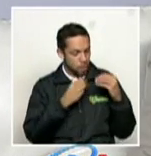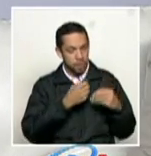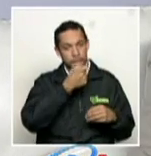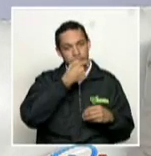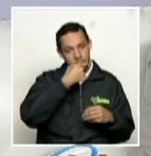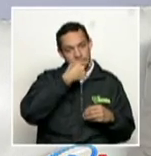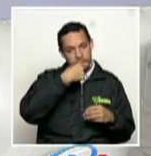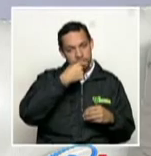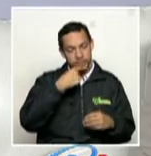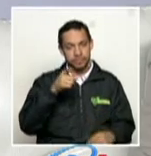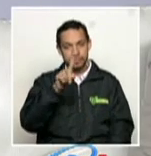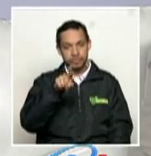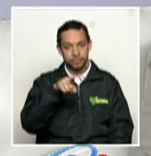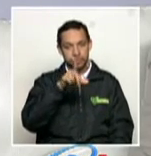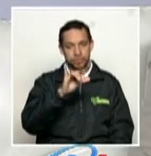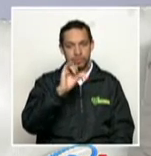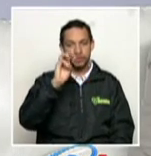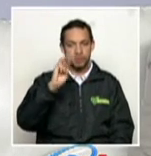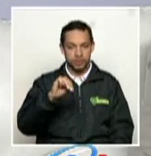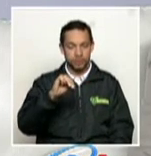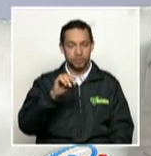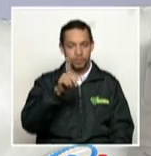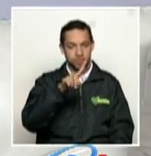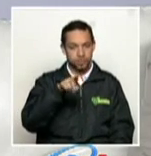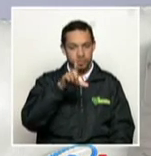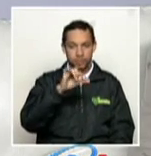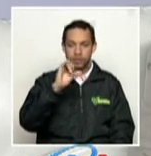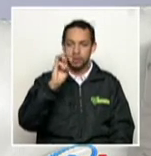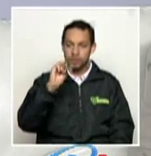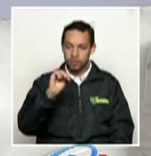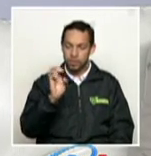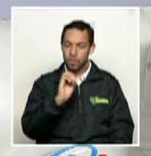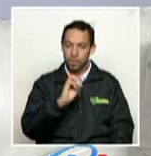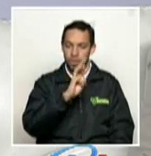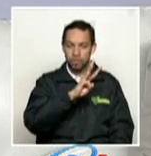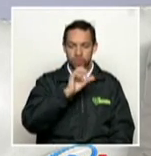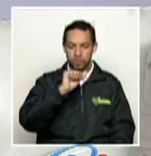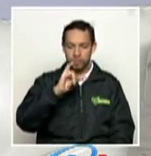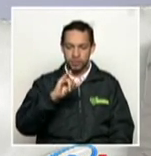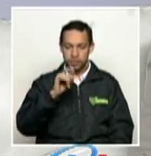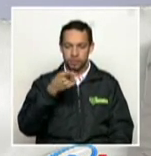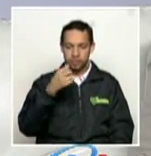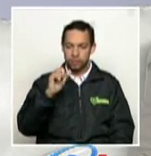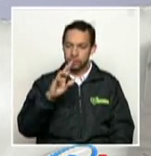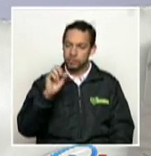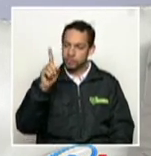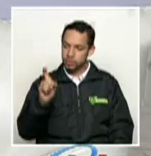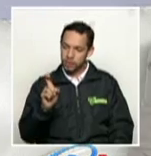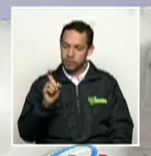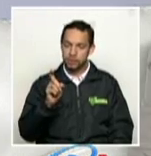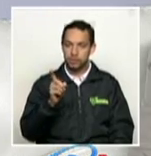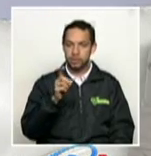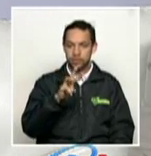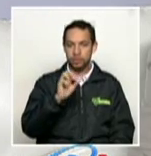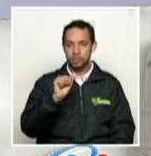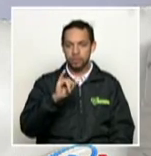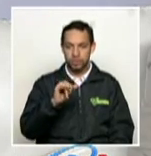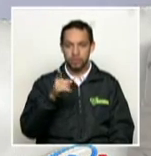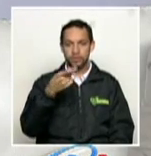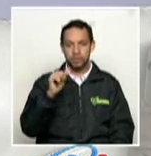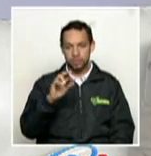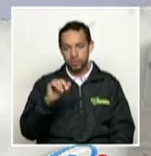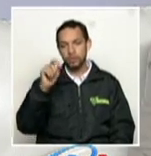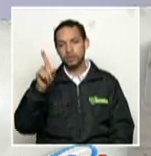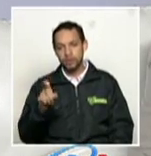se toma el Slim con el alcagras al desayuno y el Weigras con el alcagras después del almuerzo con agüita tibia o aromática. Y